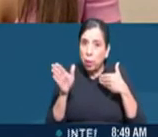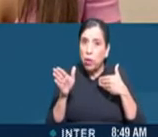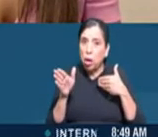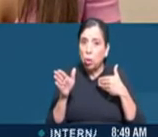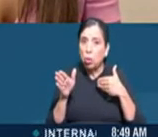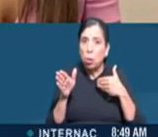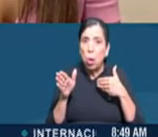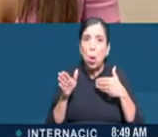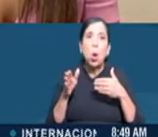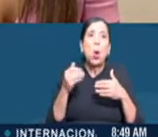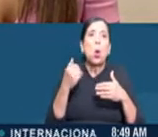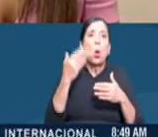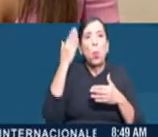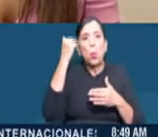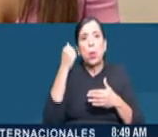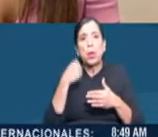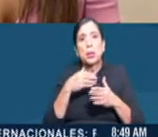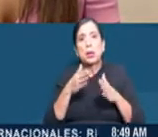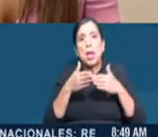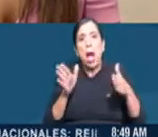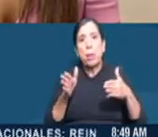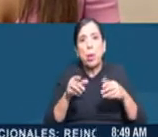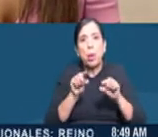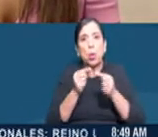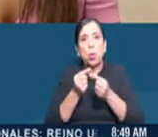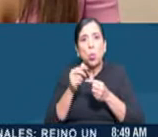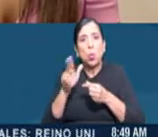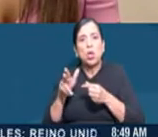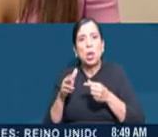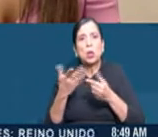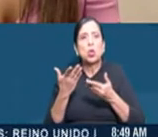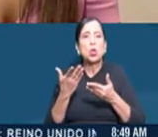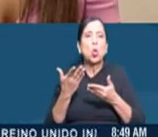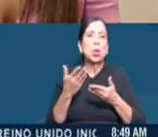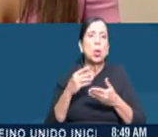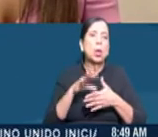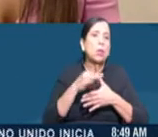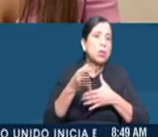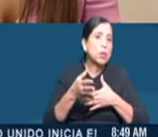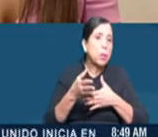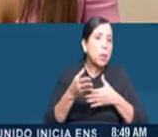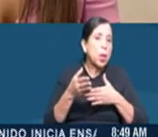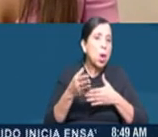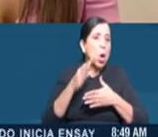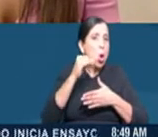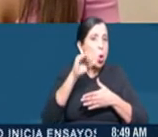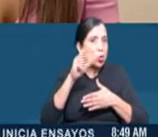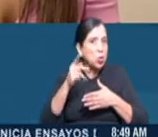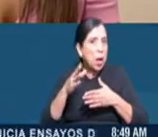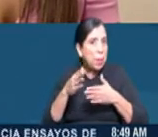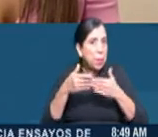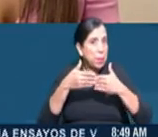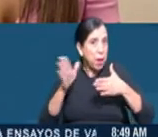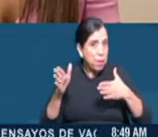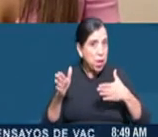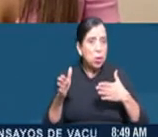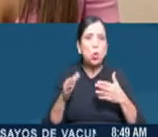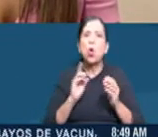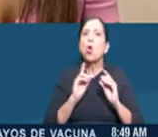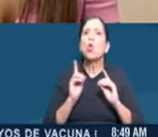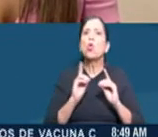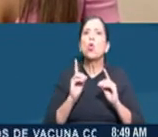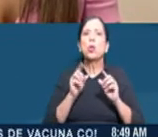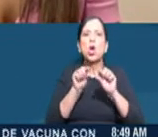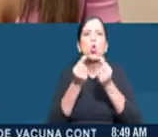tienen que trabajar, no tienen dónde dejar sus hijos. ¿Los CAIPI ya tienen fecha de apertura y en qué bloque estarían